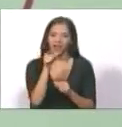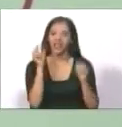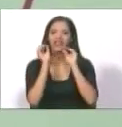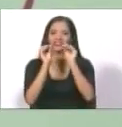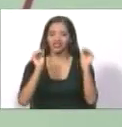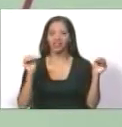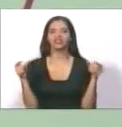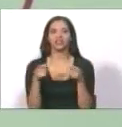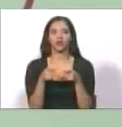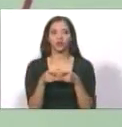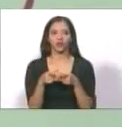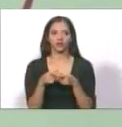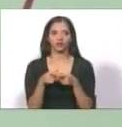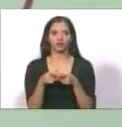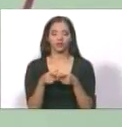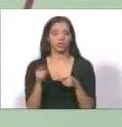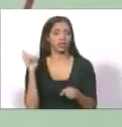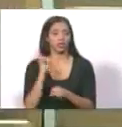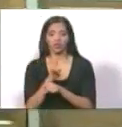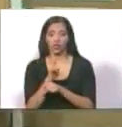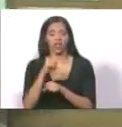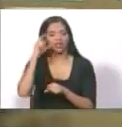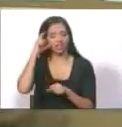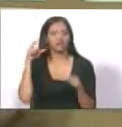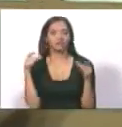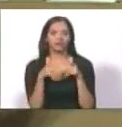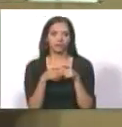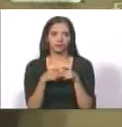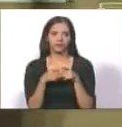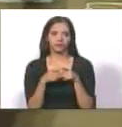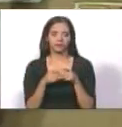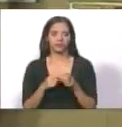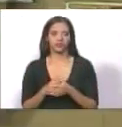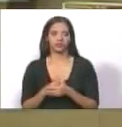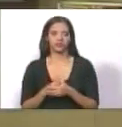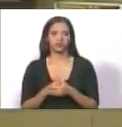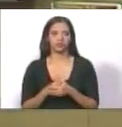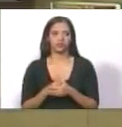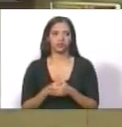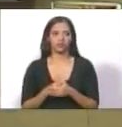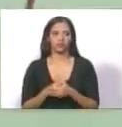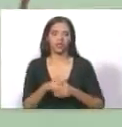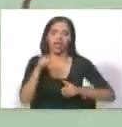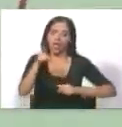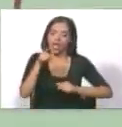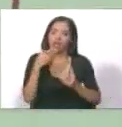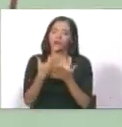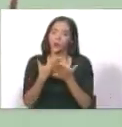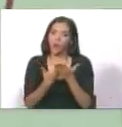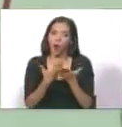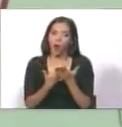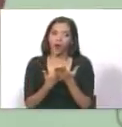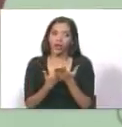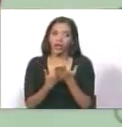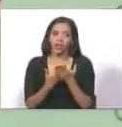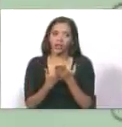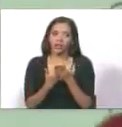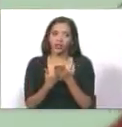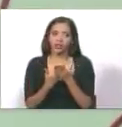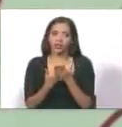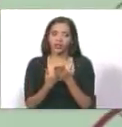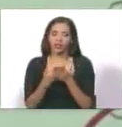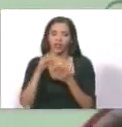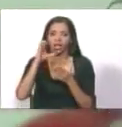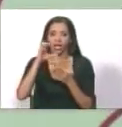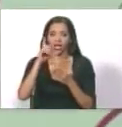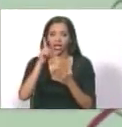reunión. Y no se presentó el día de la reunión. Es el que propone que Cliver sea el que dirija. Por eso está Cliver